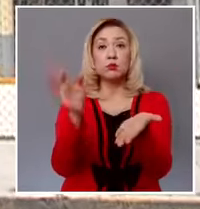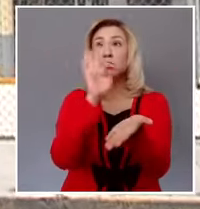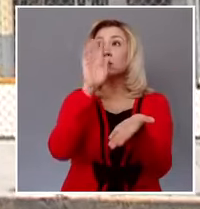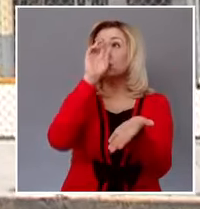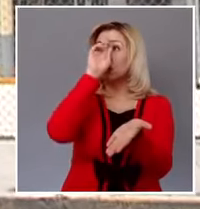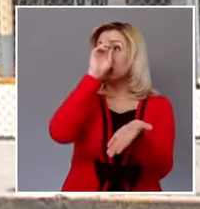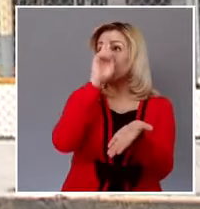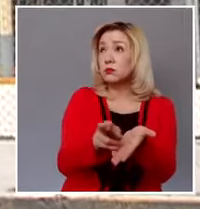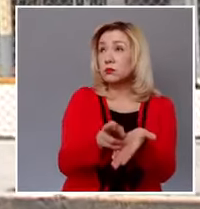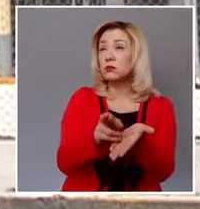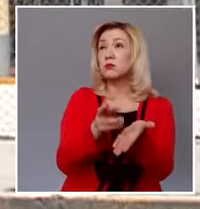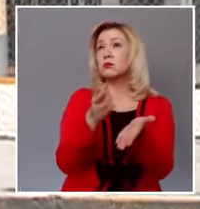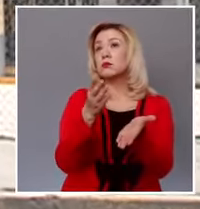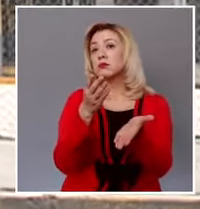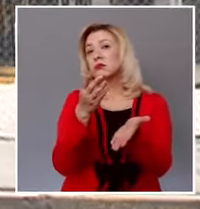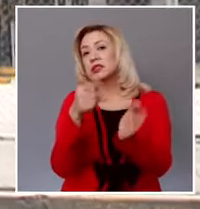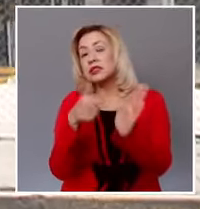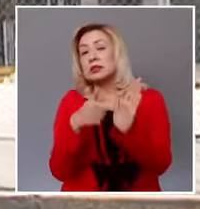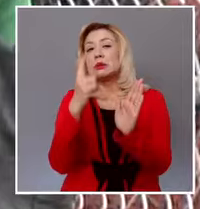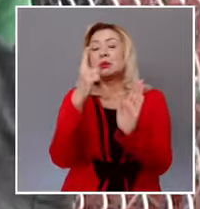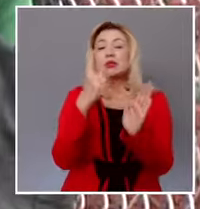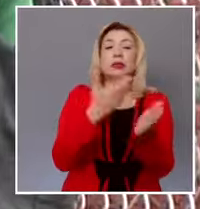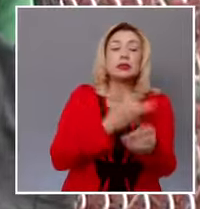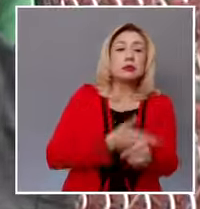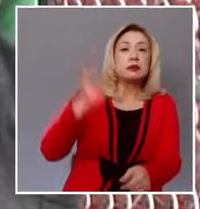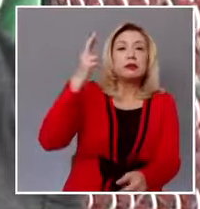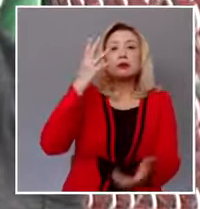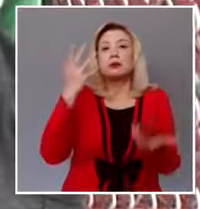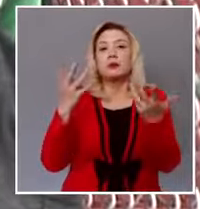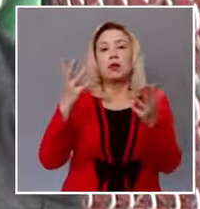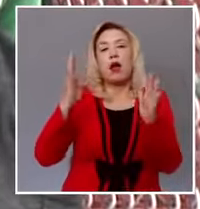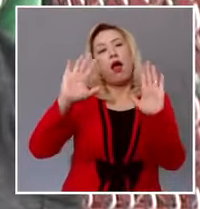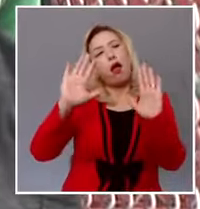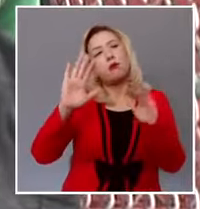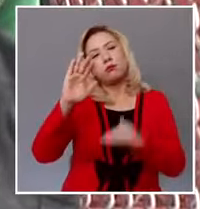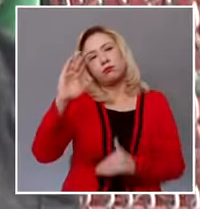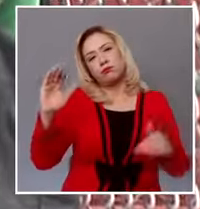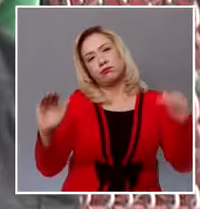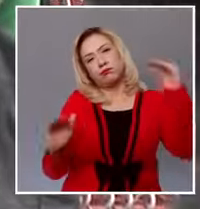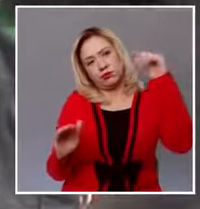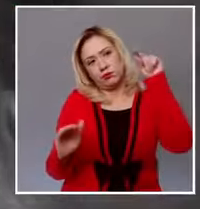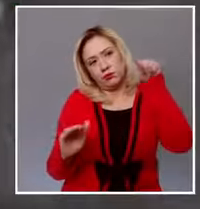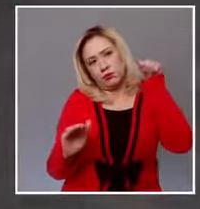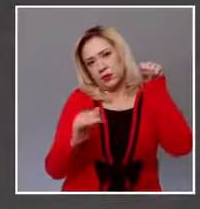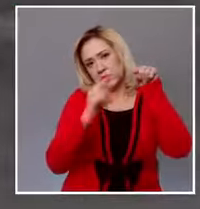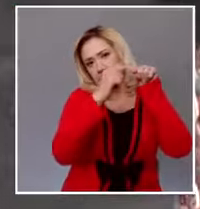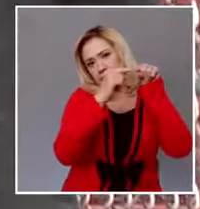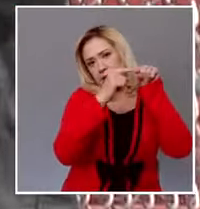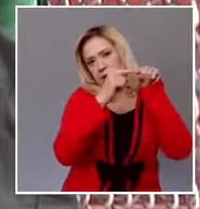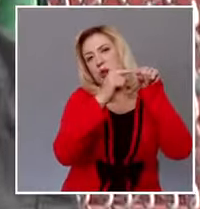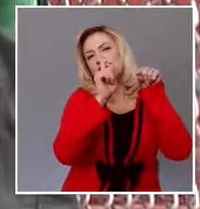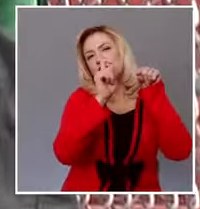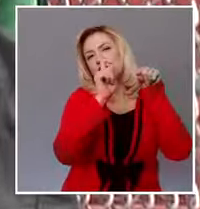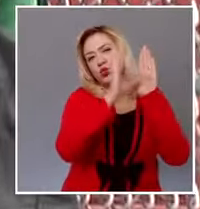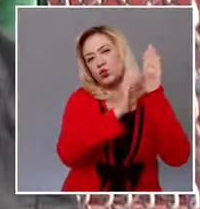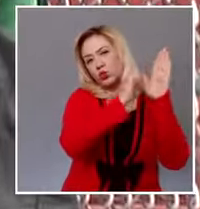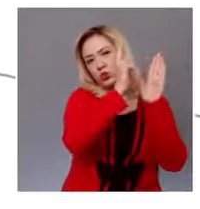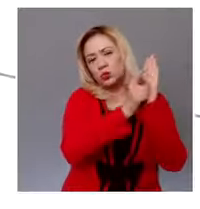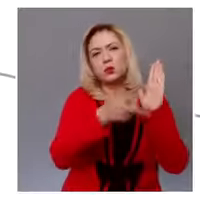excepción en la Constitución, prevalece lo previsto en la Ley Suprema, por lo que en este caso no procede realizar un ejercicio